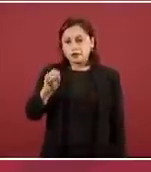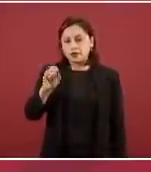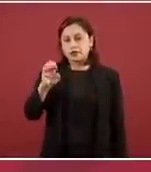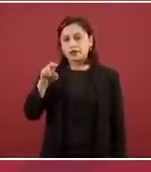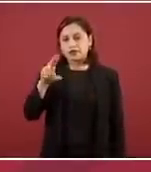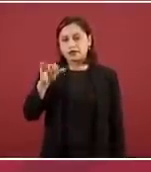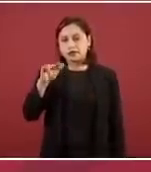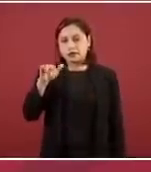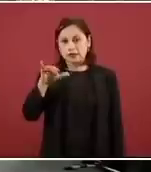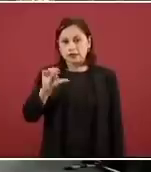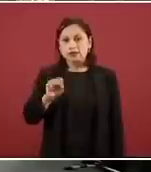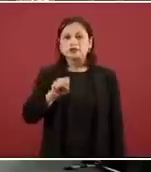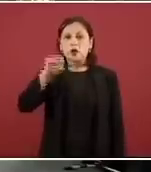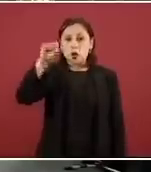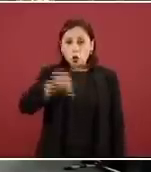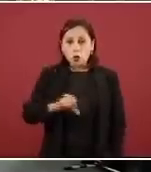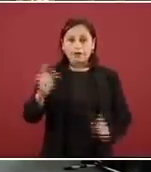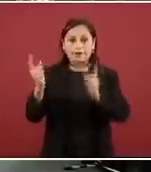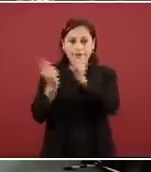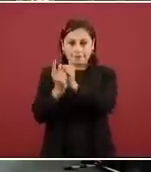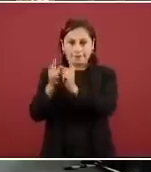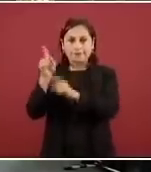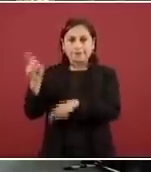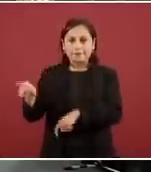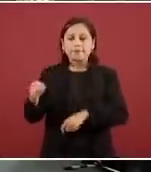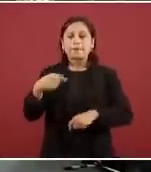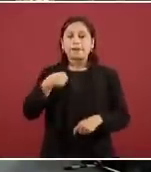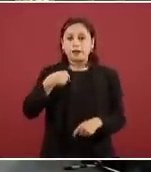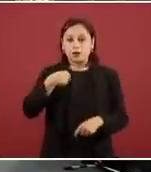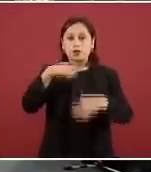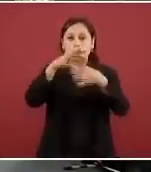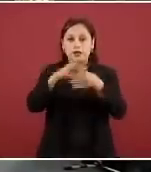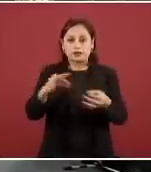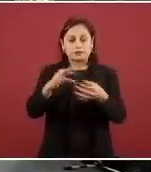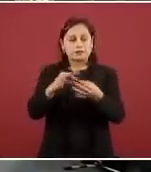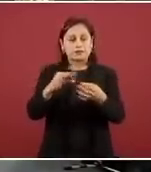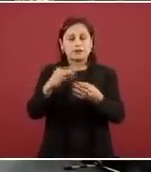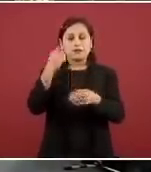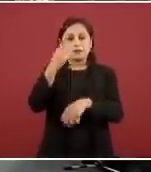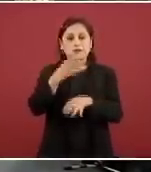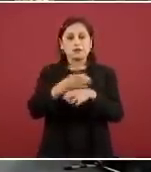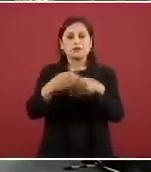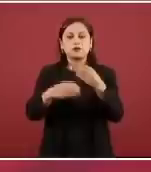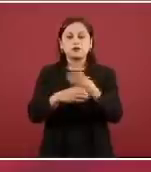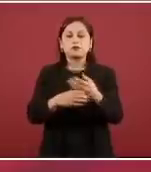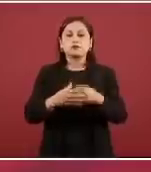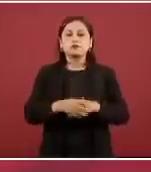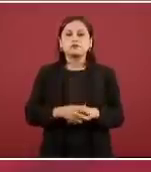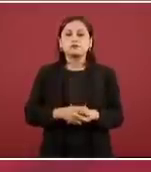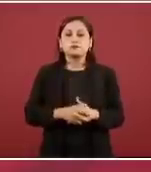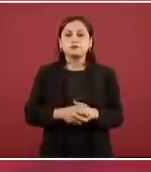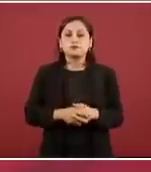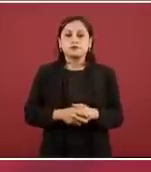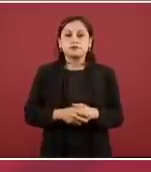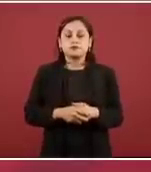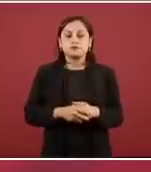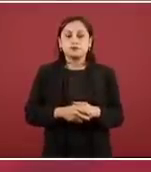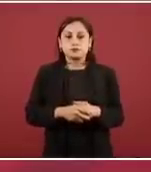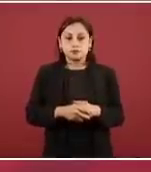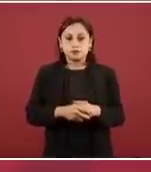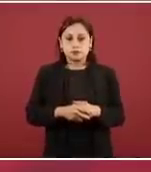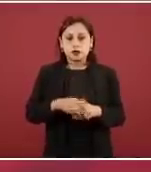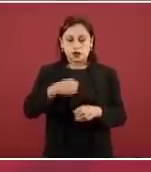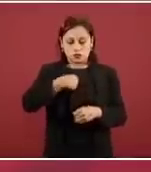procurar que te atienda. Te voy a dar una información que yo